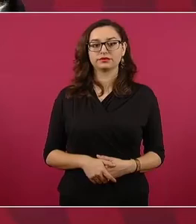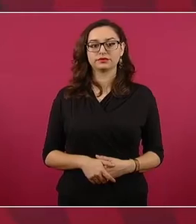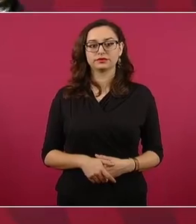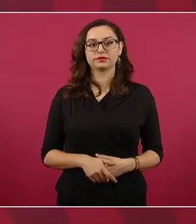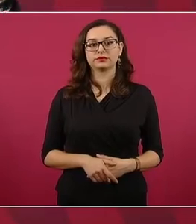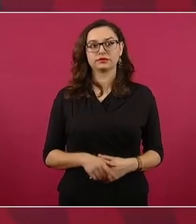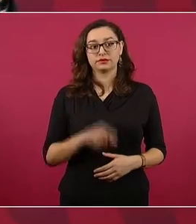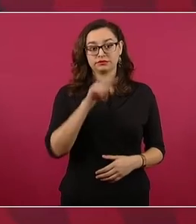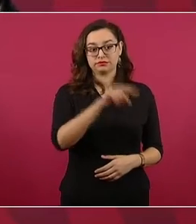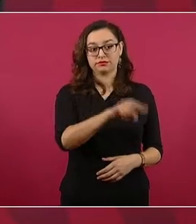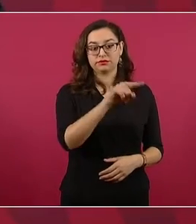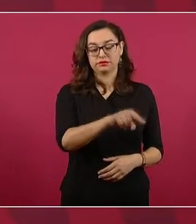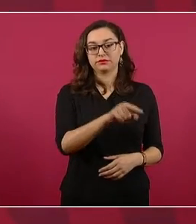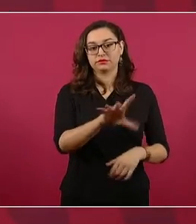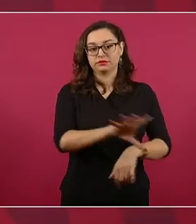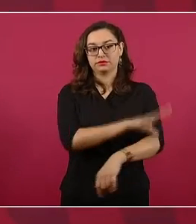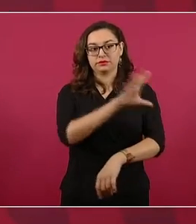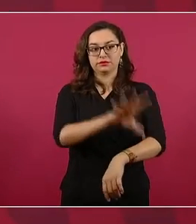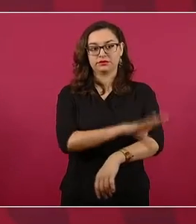Tamazuchale.